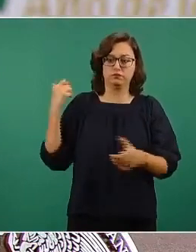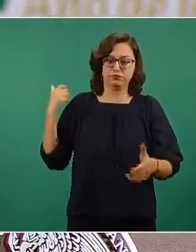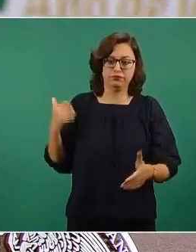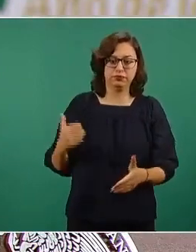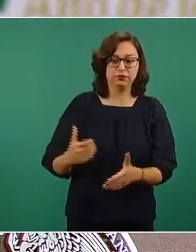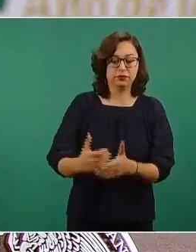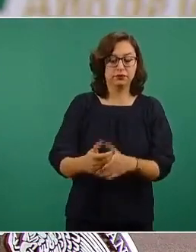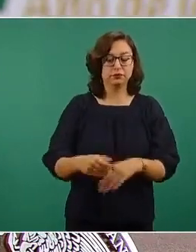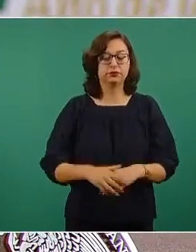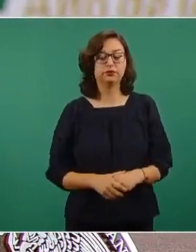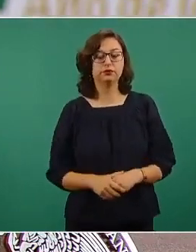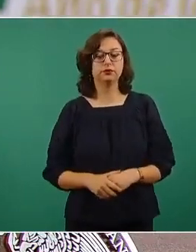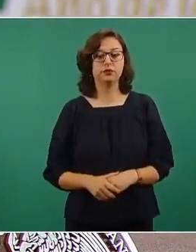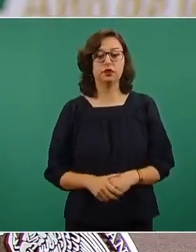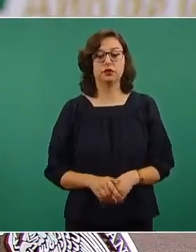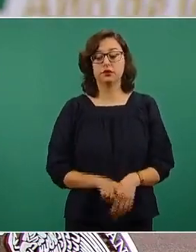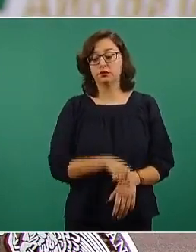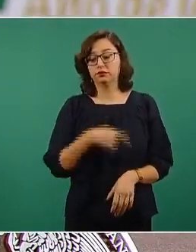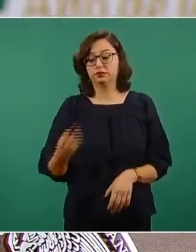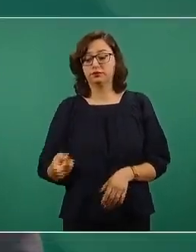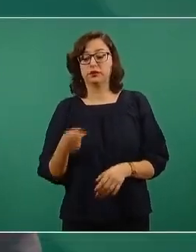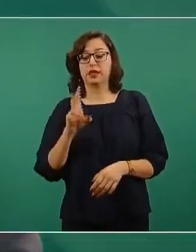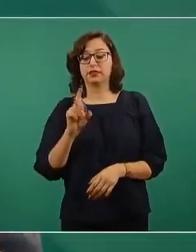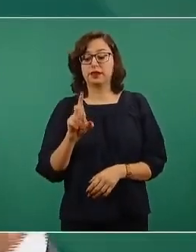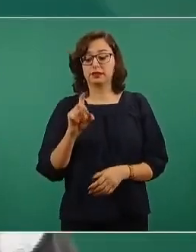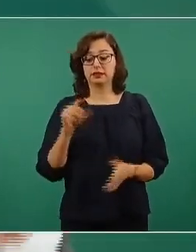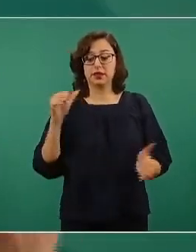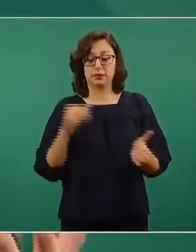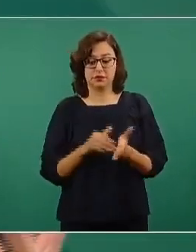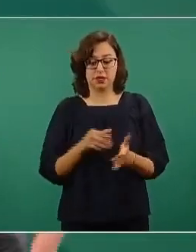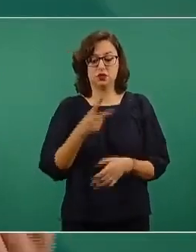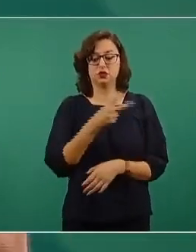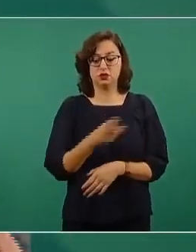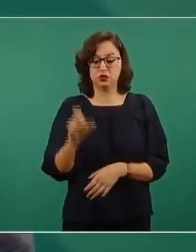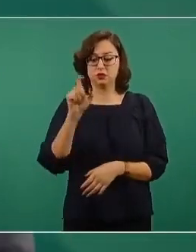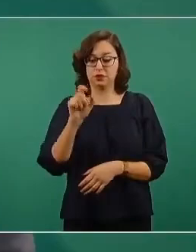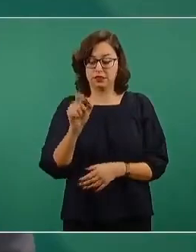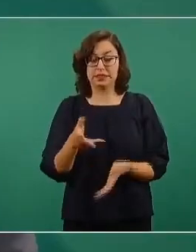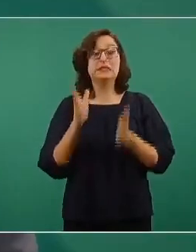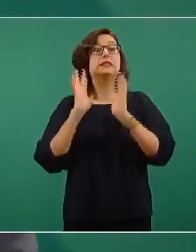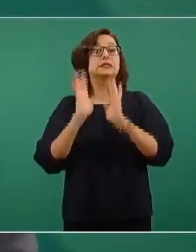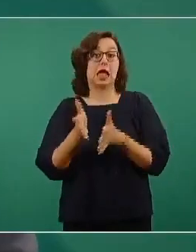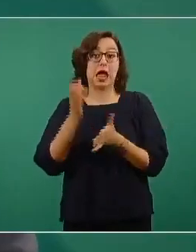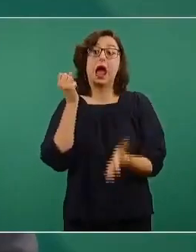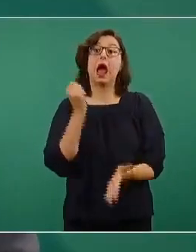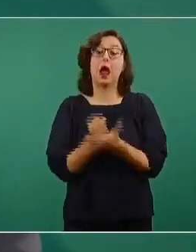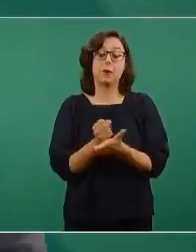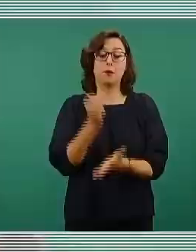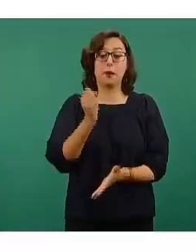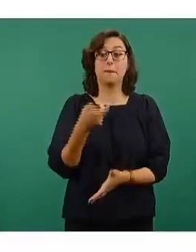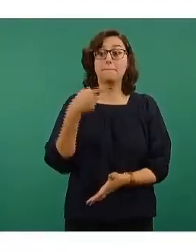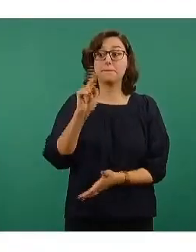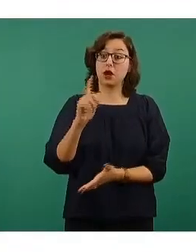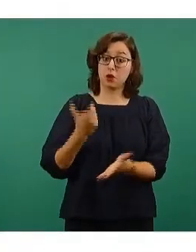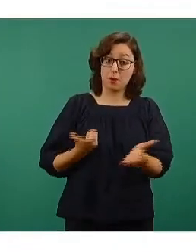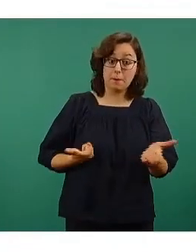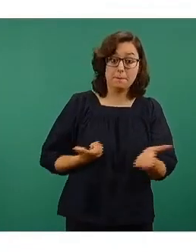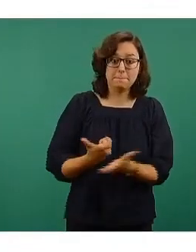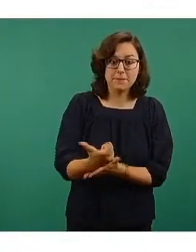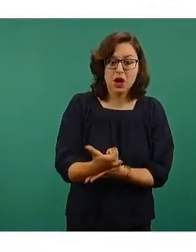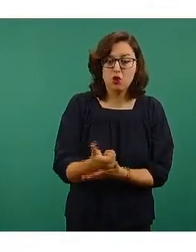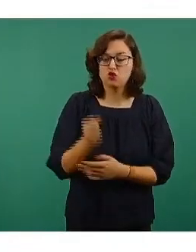resto de los folios, los 30,320 que están ya aprobados, pero están pendientes de pago, están en